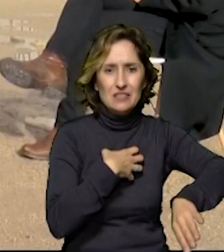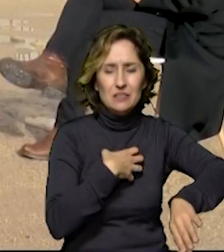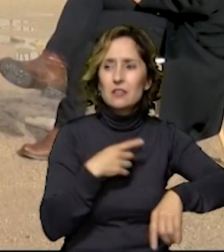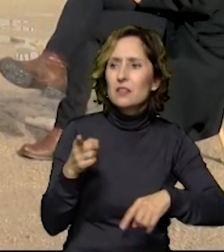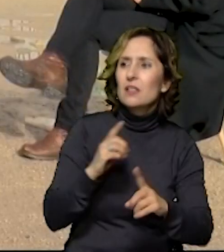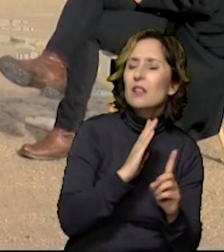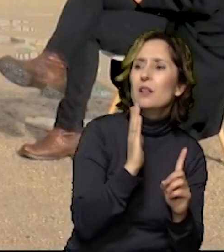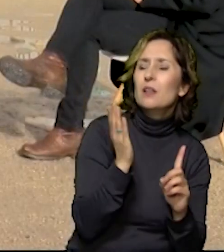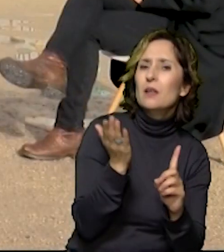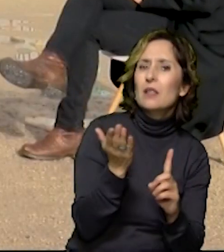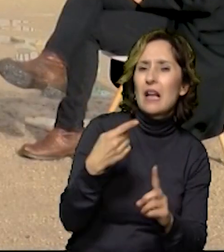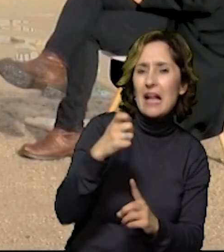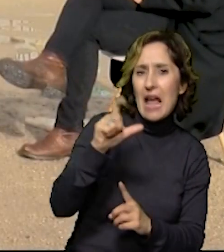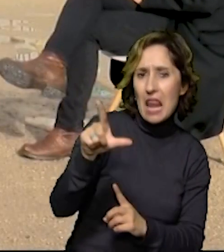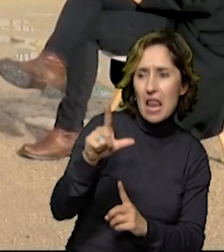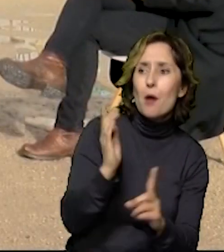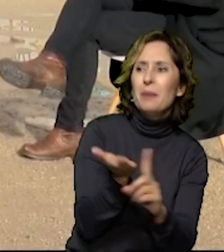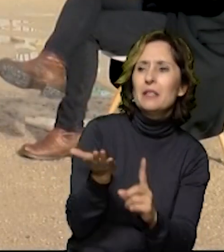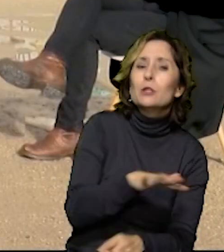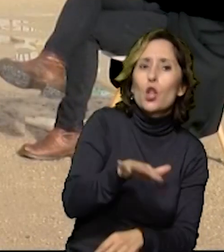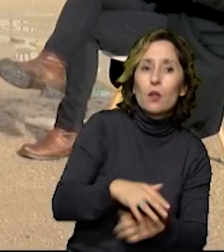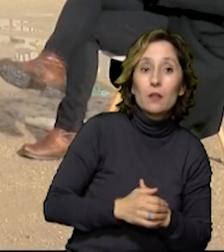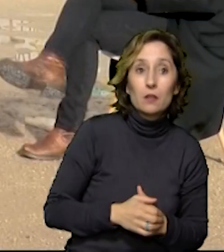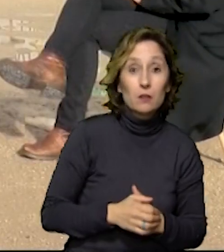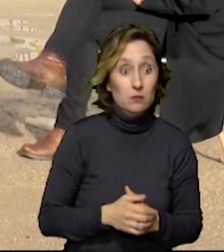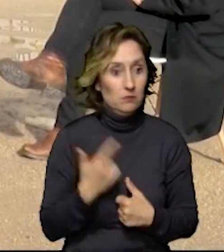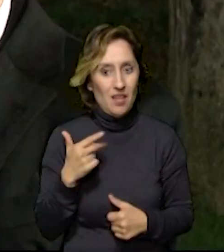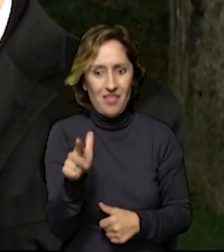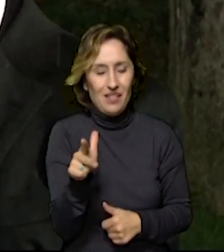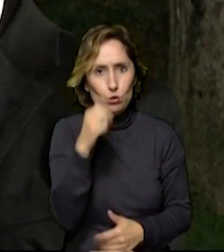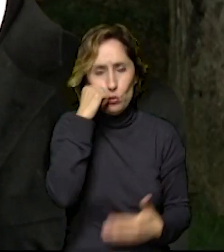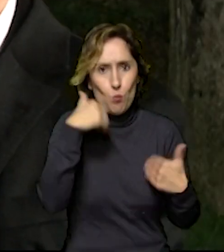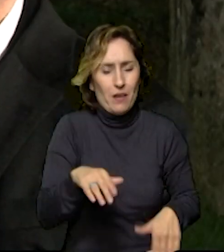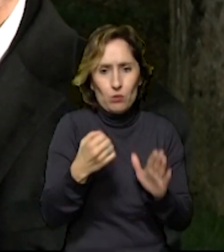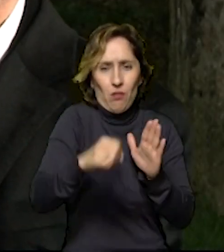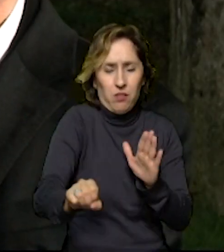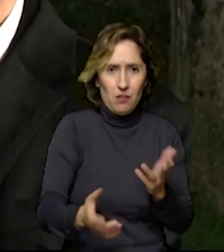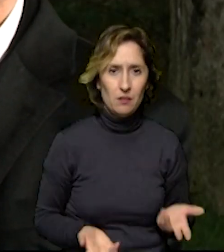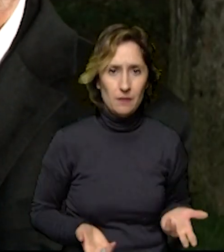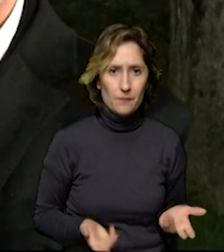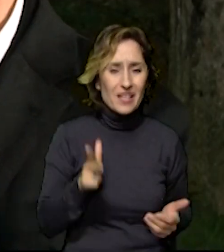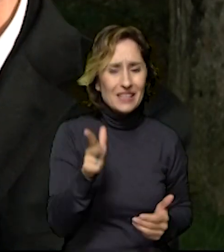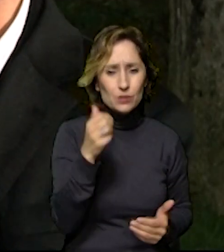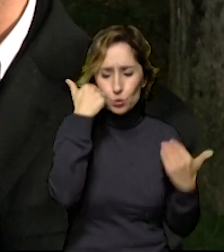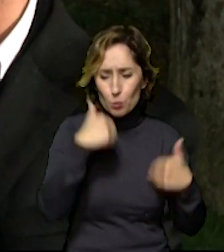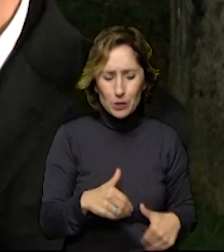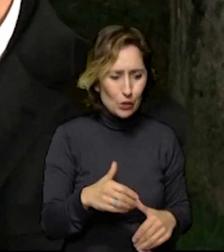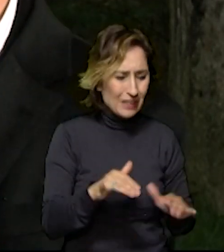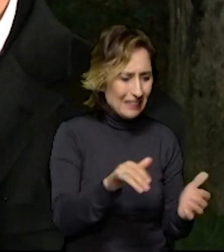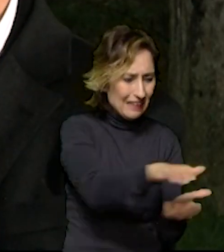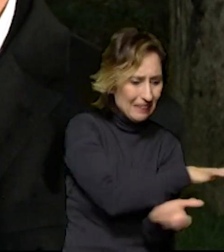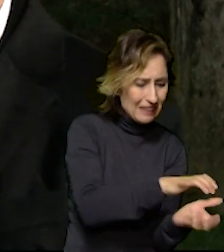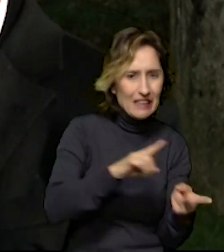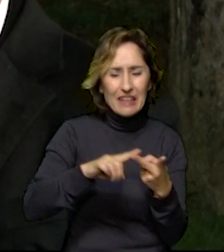Las víctimas de los GAL, ¿dónde las coloca usted? En vulneración de derechos humanos. Es que nadie puede vulnerar los derechos humanos, ni una banda terrorista ni el